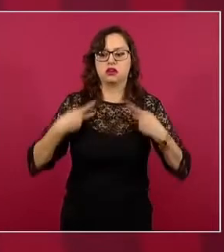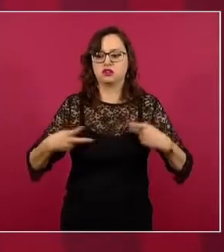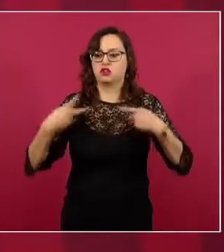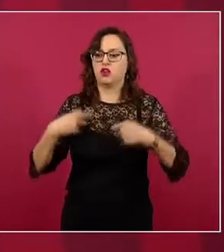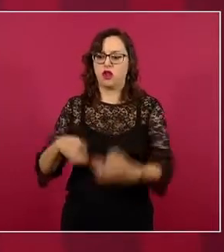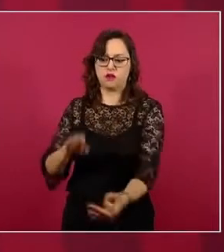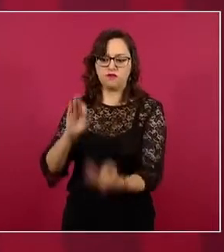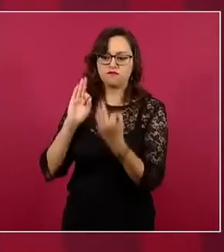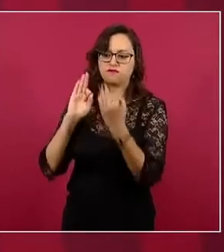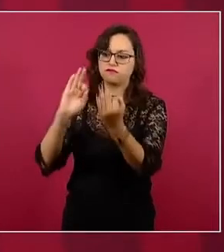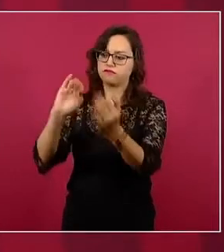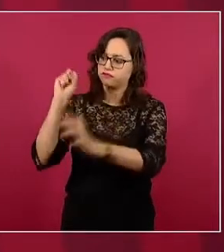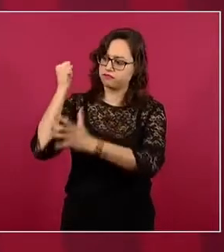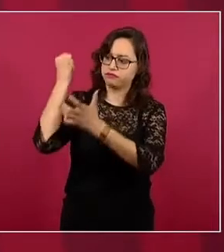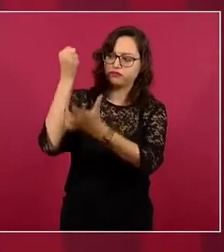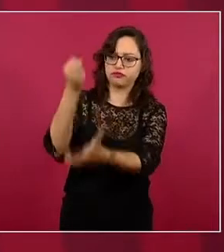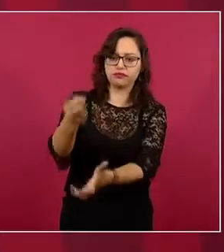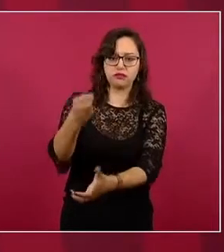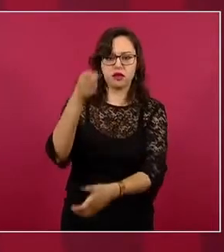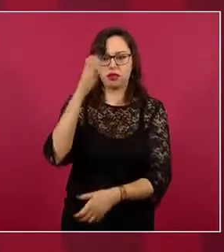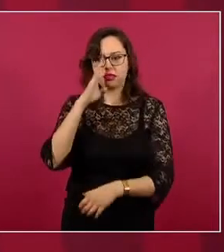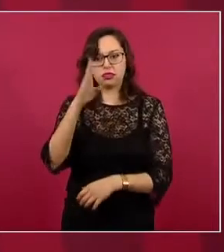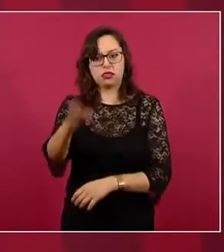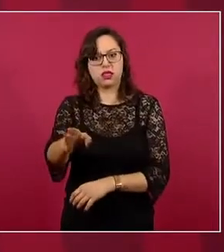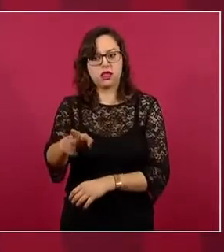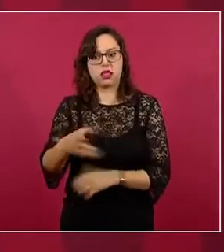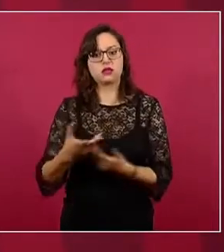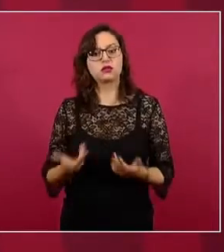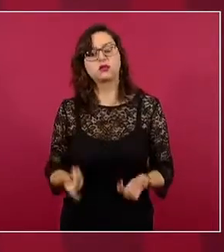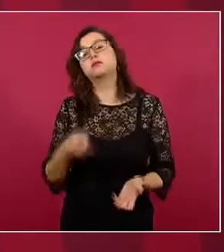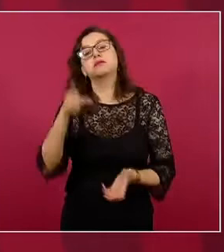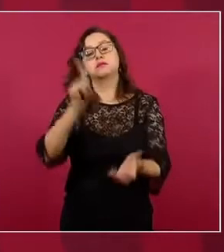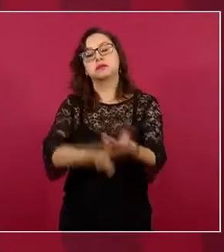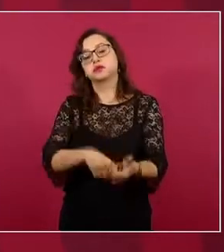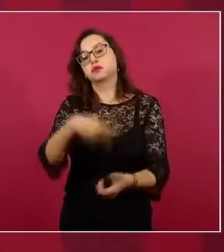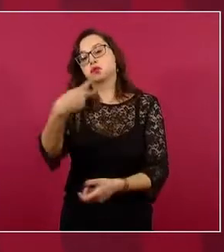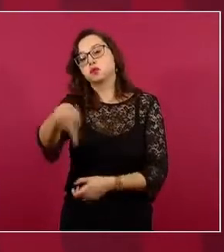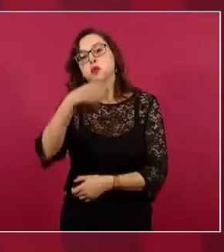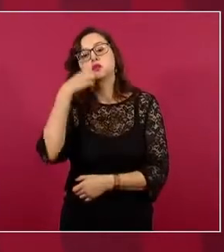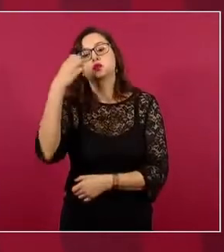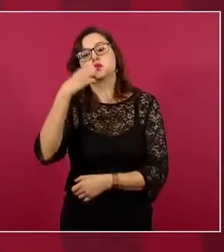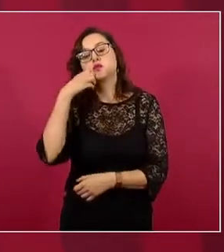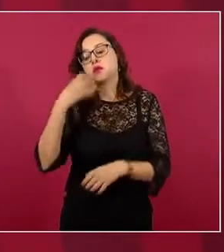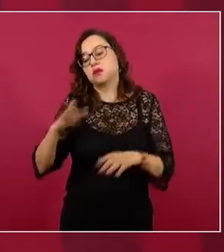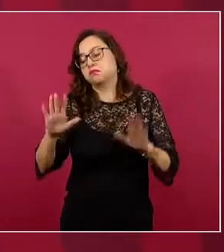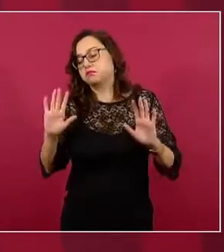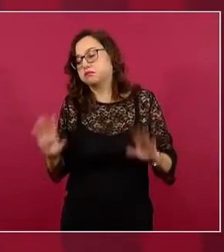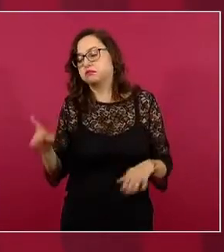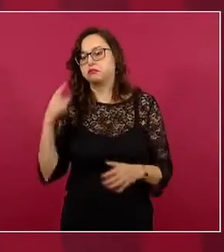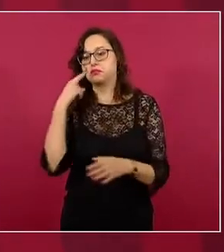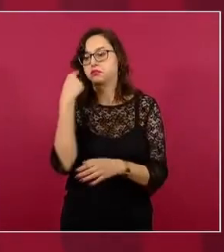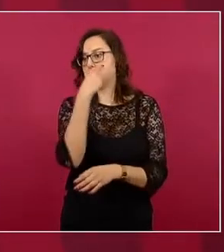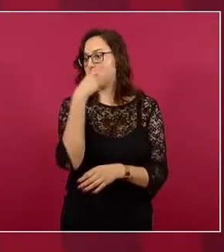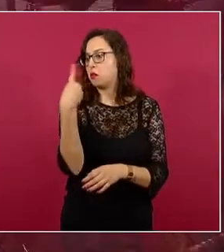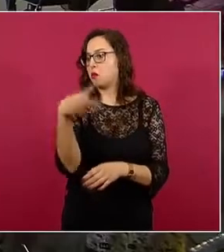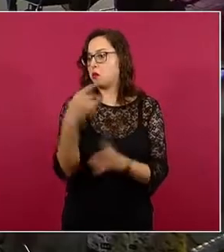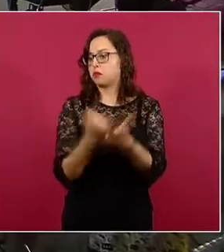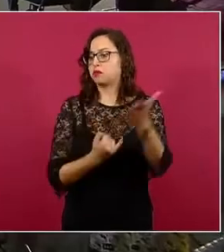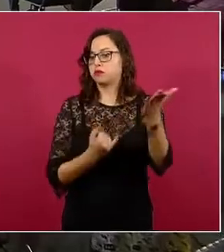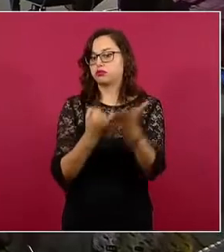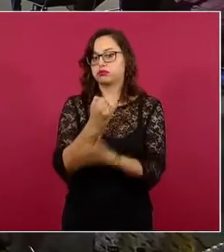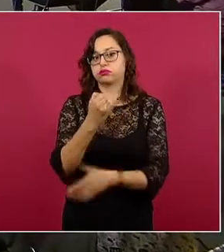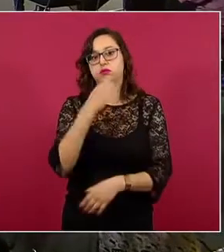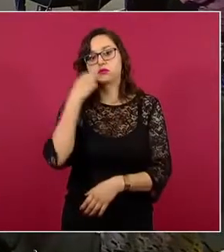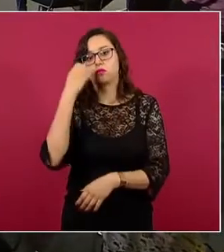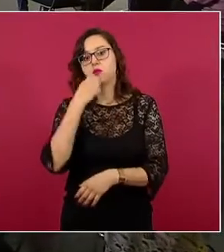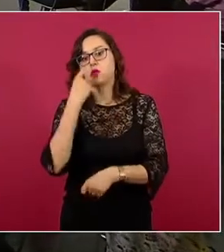de madres o de padres de familia. Y ellos en asamblea deciden qué hacen con su presupuesto anual para el